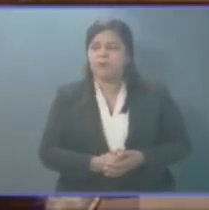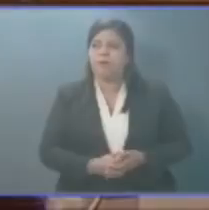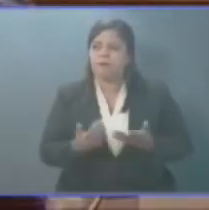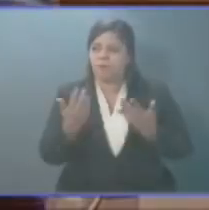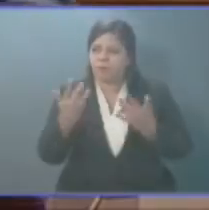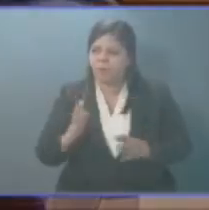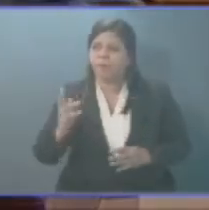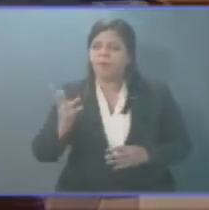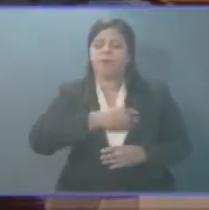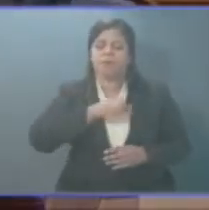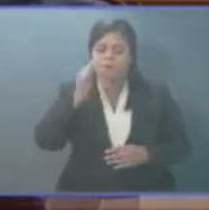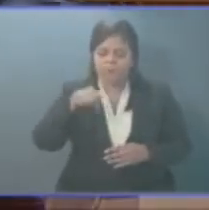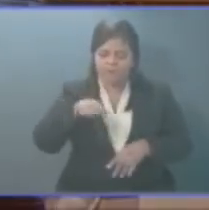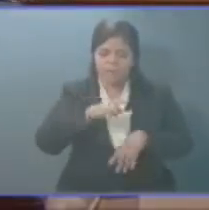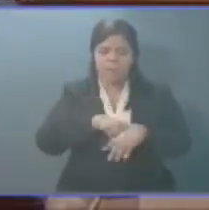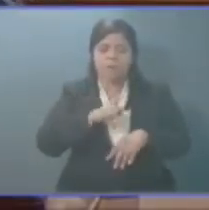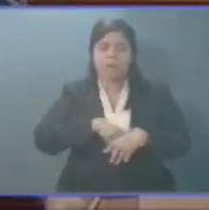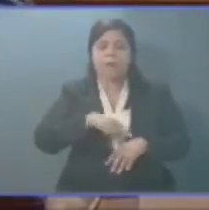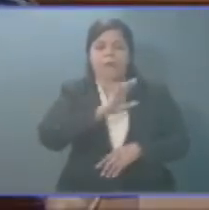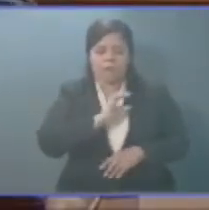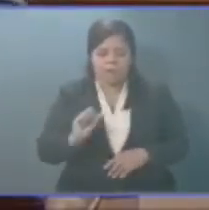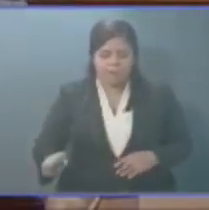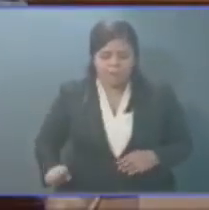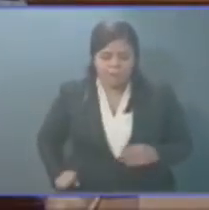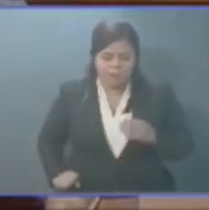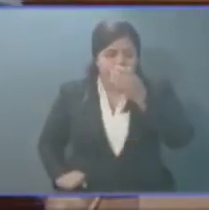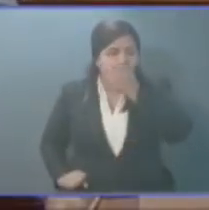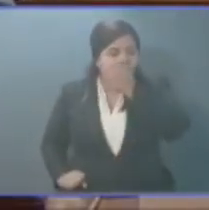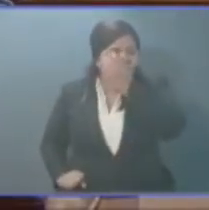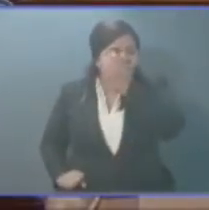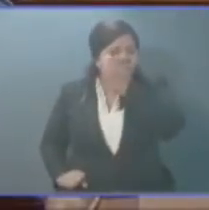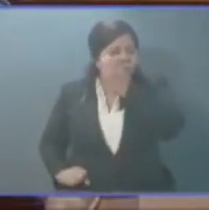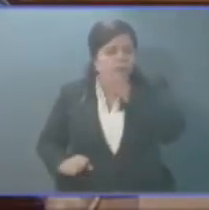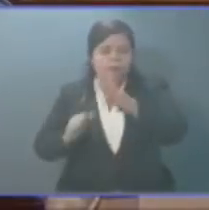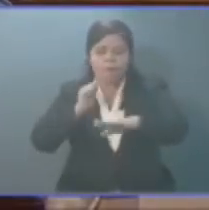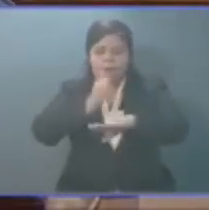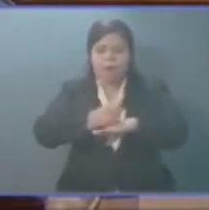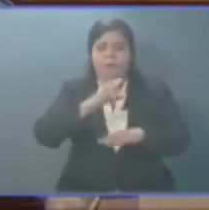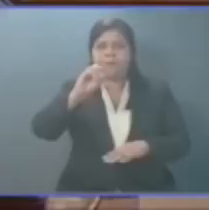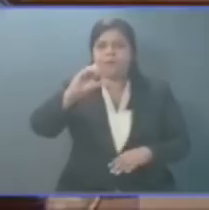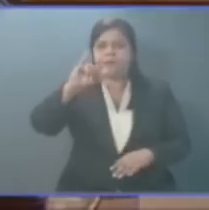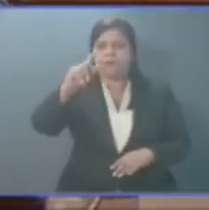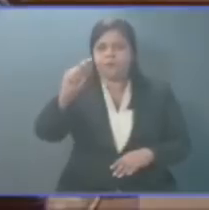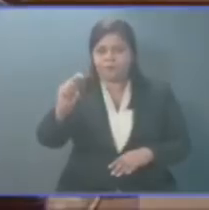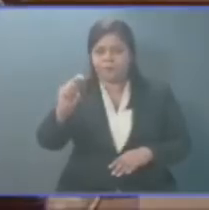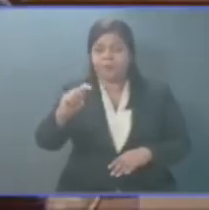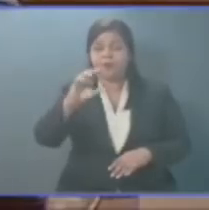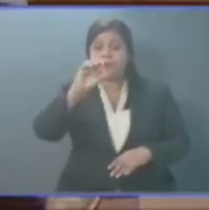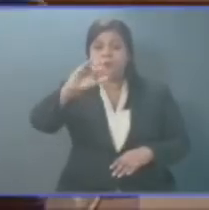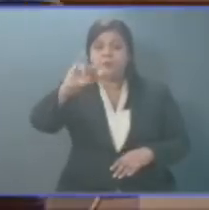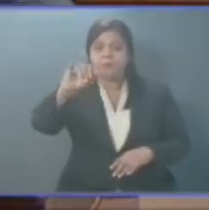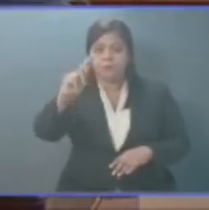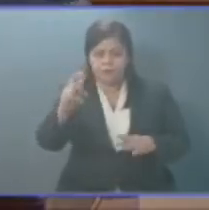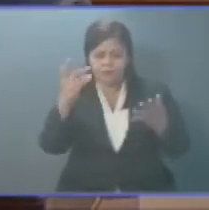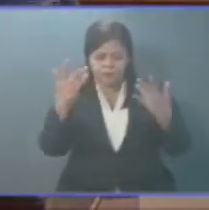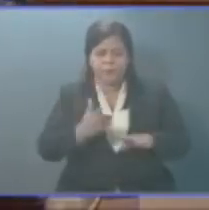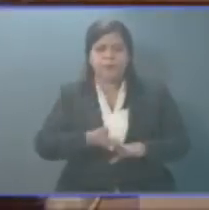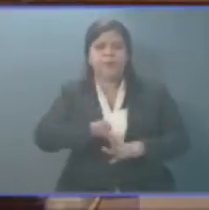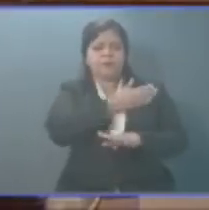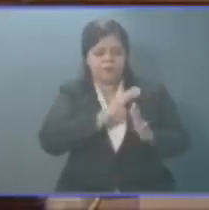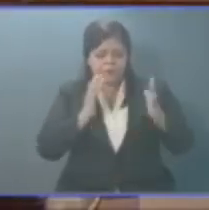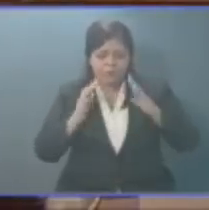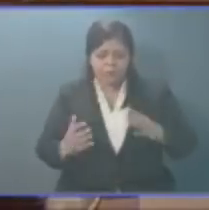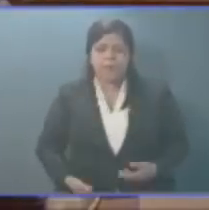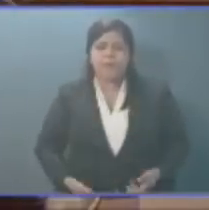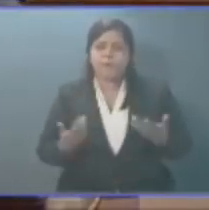Tenemos, hoy por hoy, El Salvador es fundador de la OIT, y la OIT ha tenido estos gobiernos